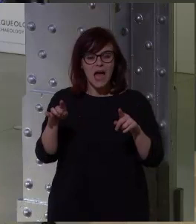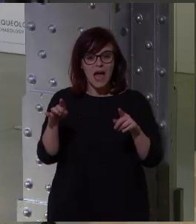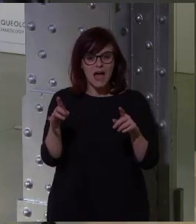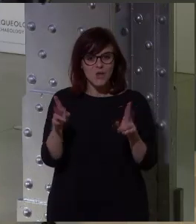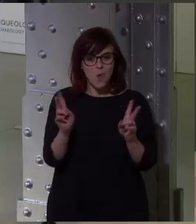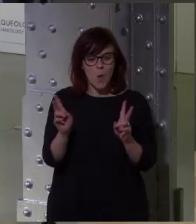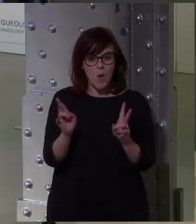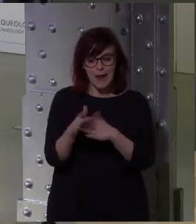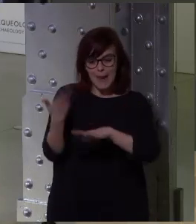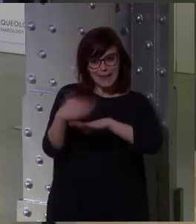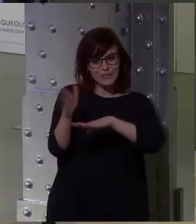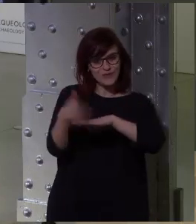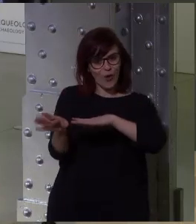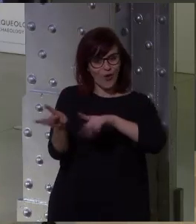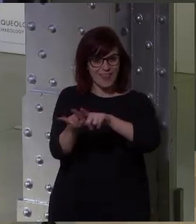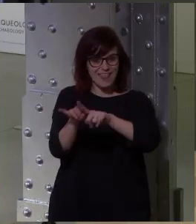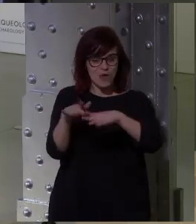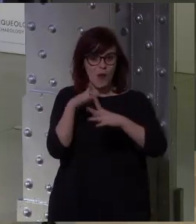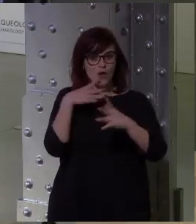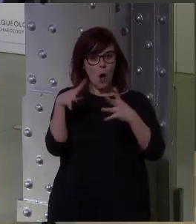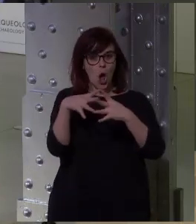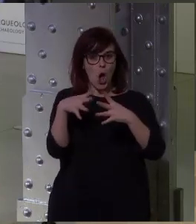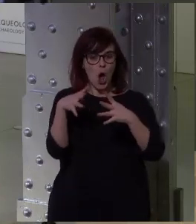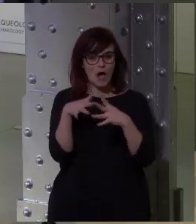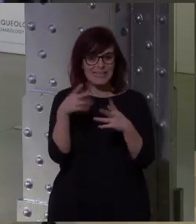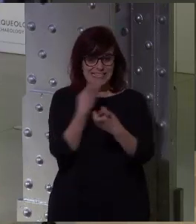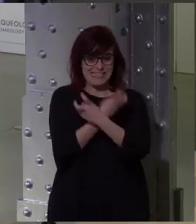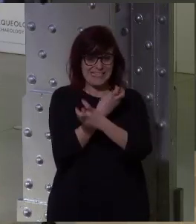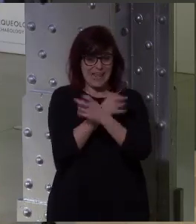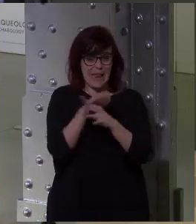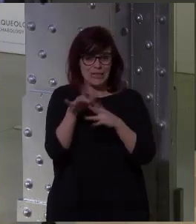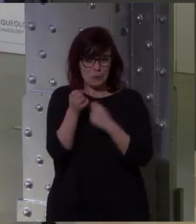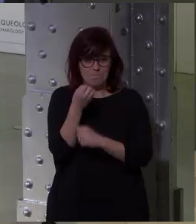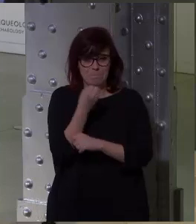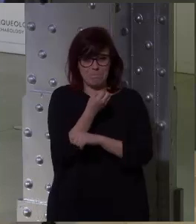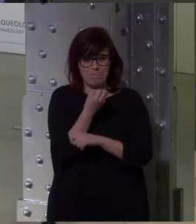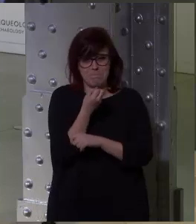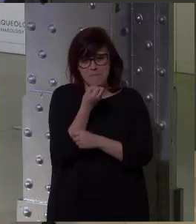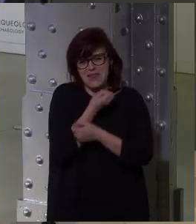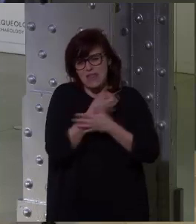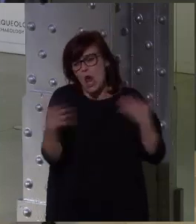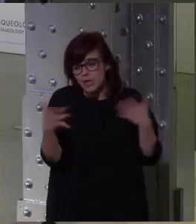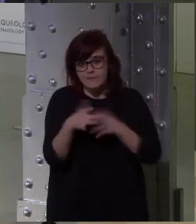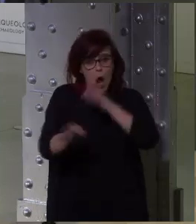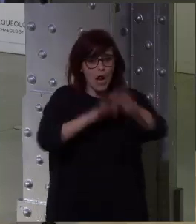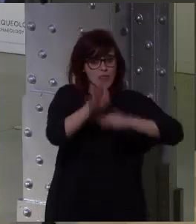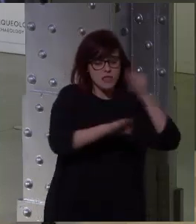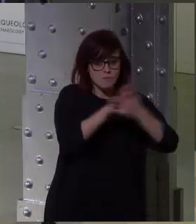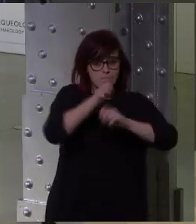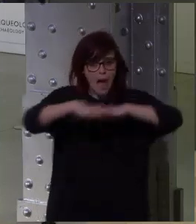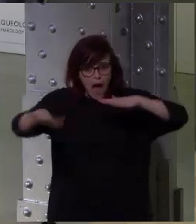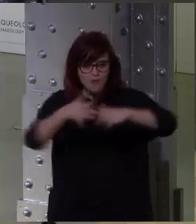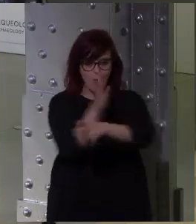los restos de esqueletos de los millones, pues son millones de organismos marinos que viven dentro de